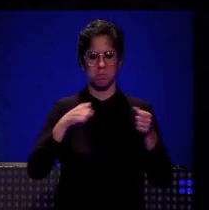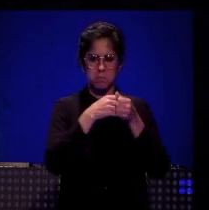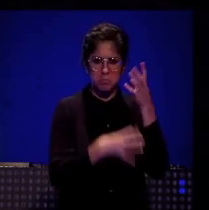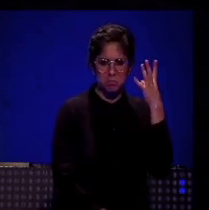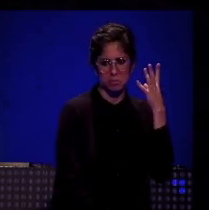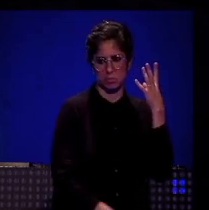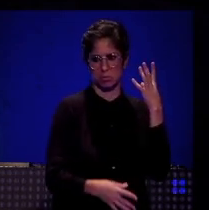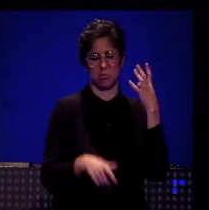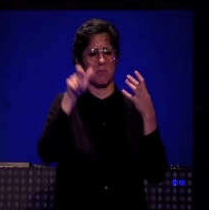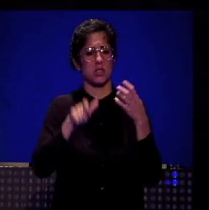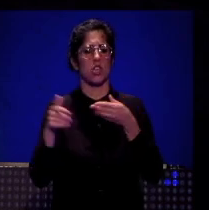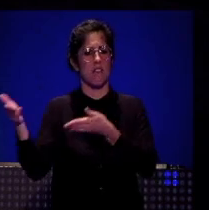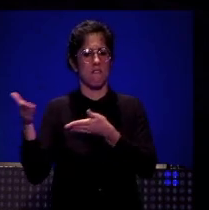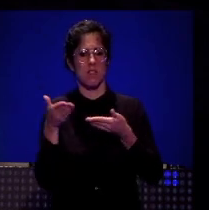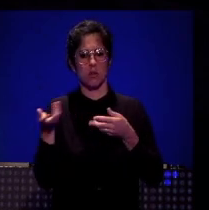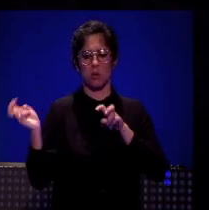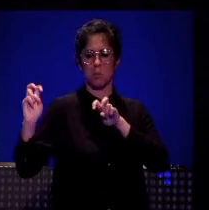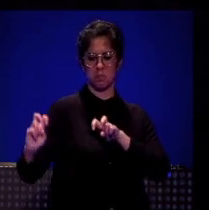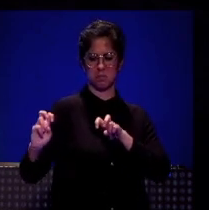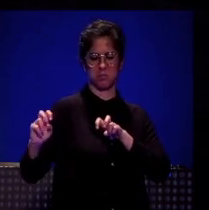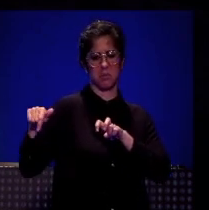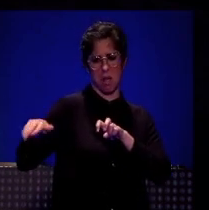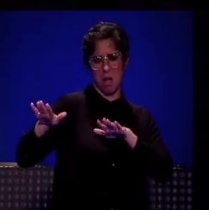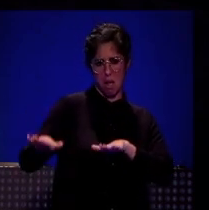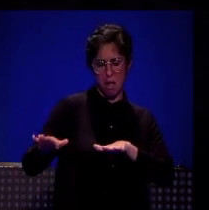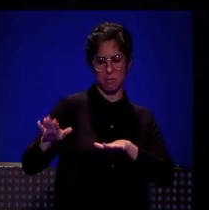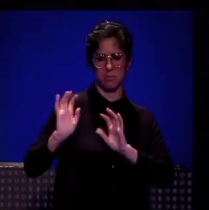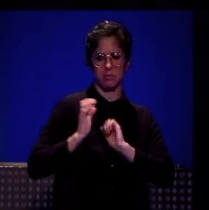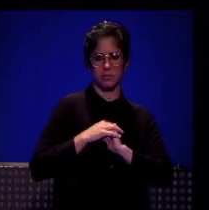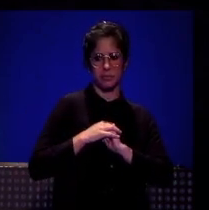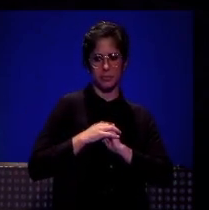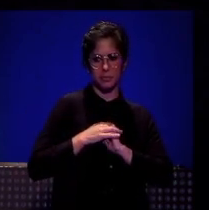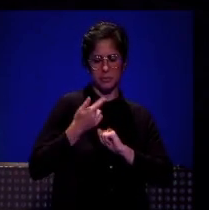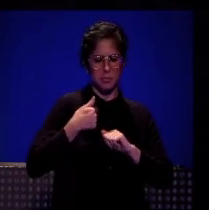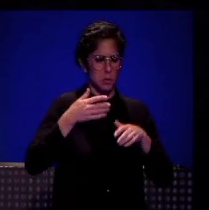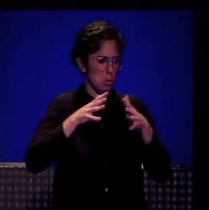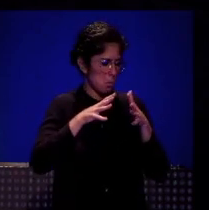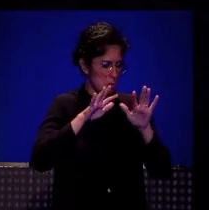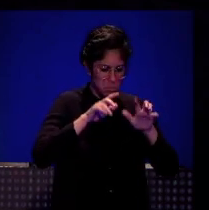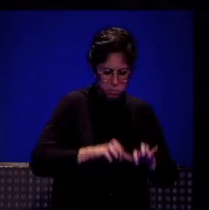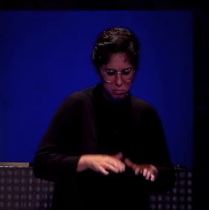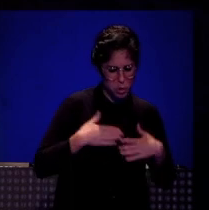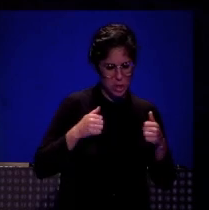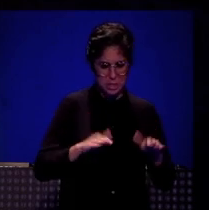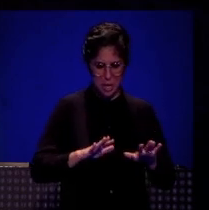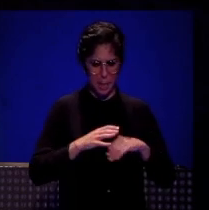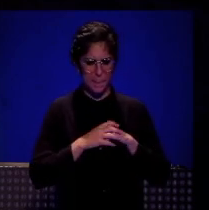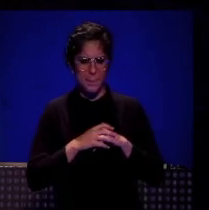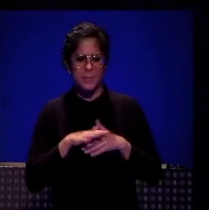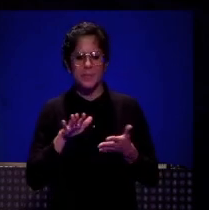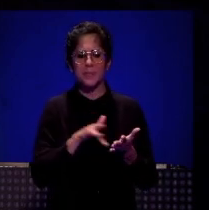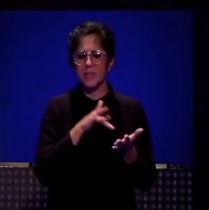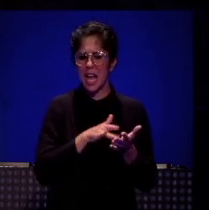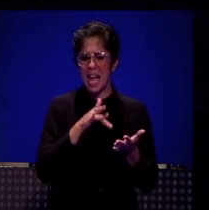un podcast un artículo está ahí pero solamente desde el ipad porque también incluso desde los relojes inteligentes